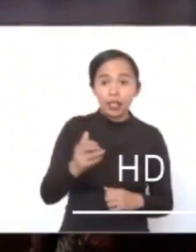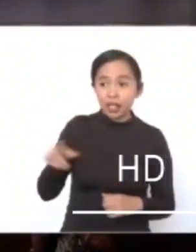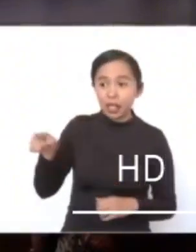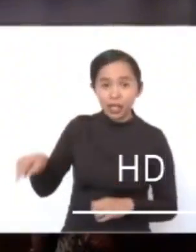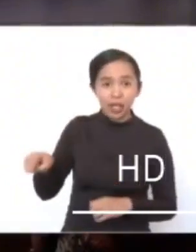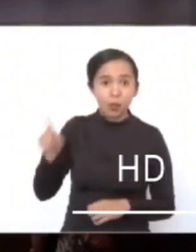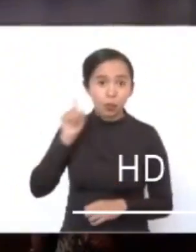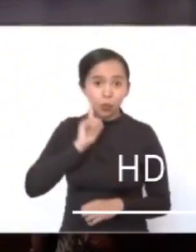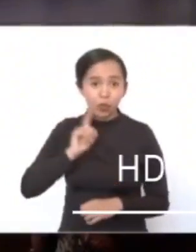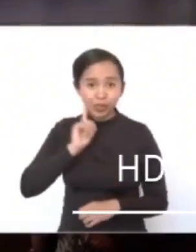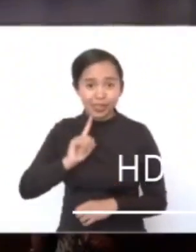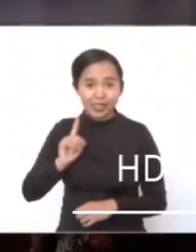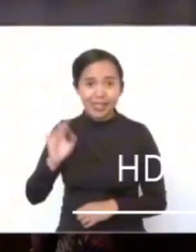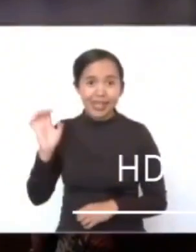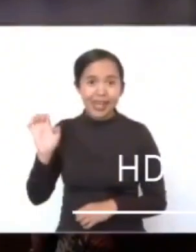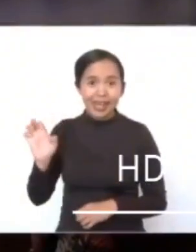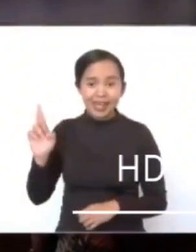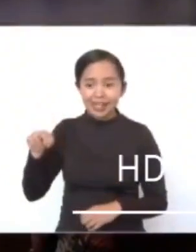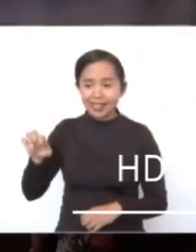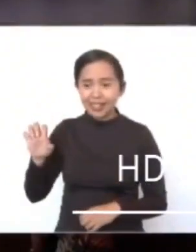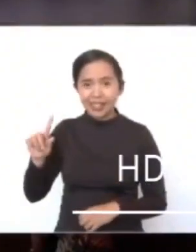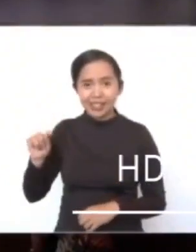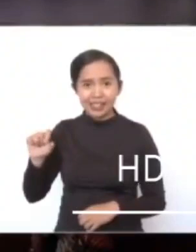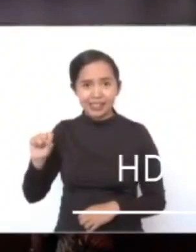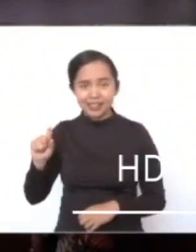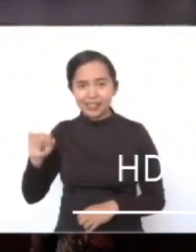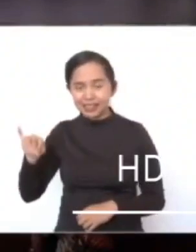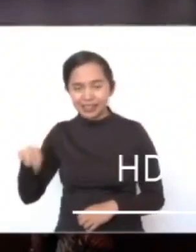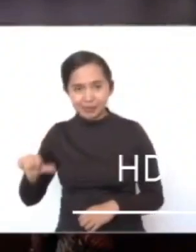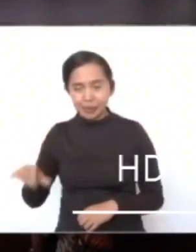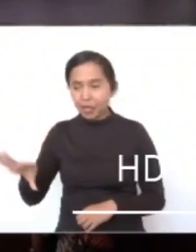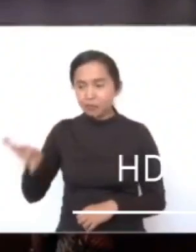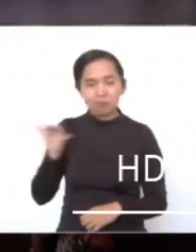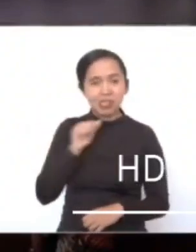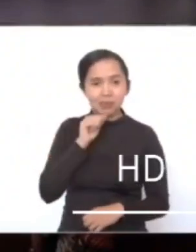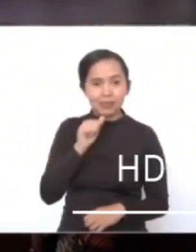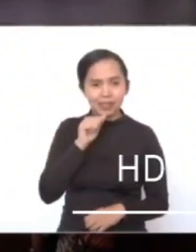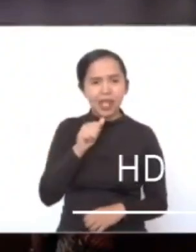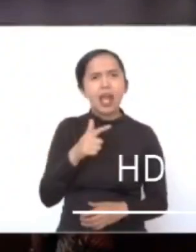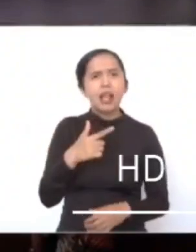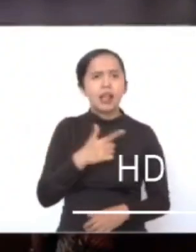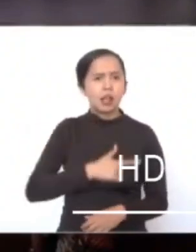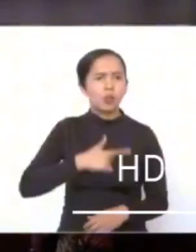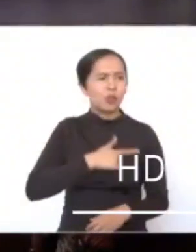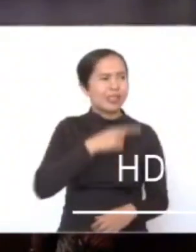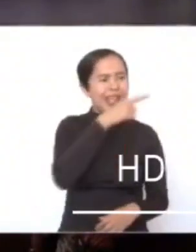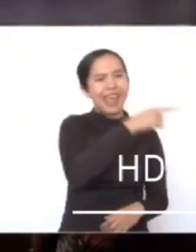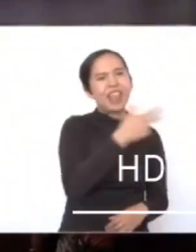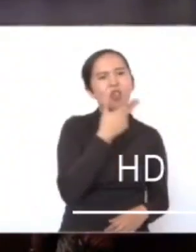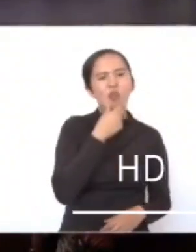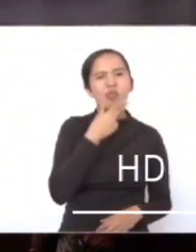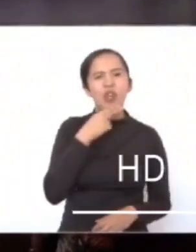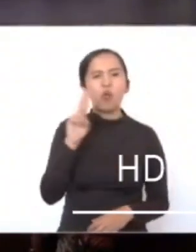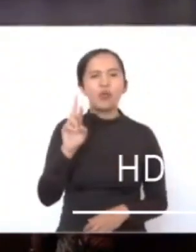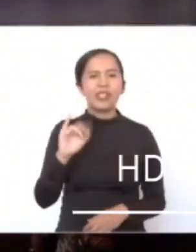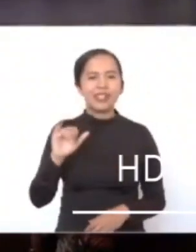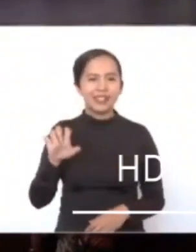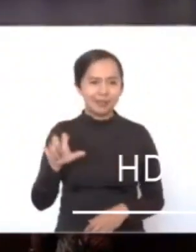reeligiera la fiscal Ernestina Godoy. Sí les gusta que haya fiscales como Uriel.